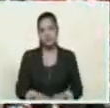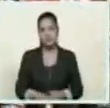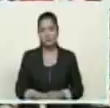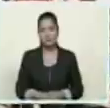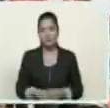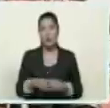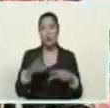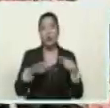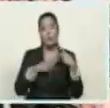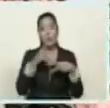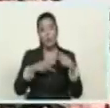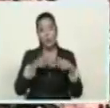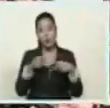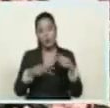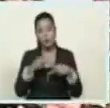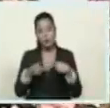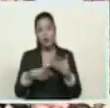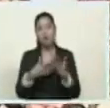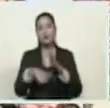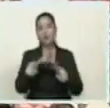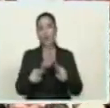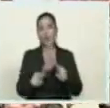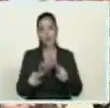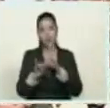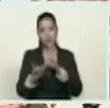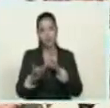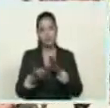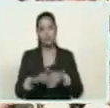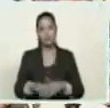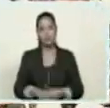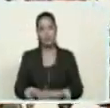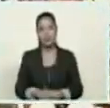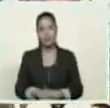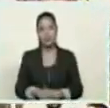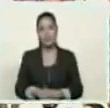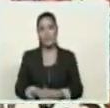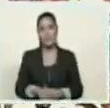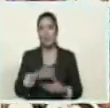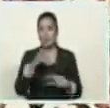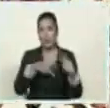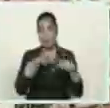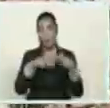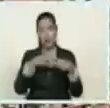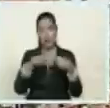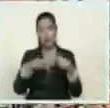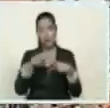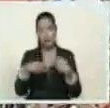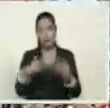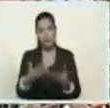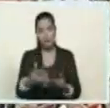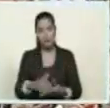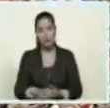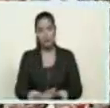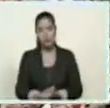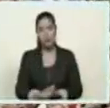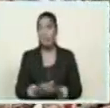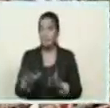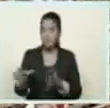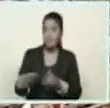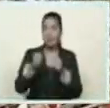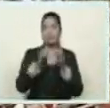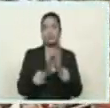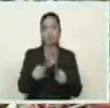es un proceso constituyente es un proceso para